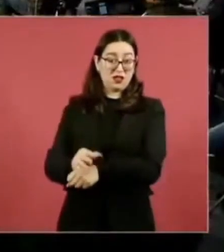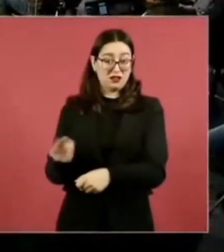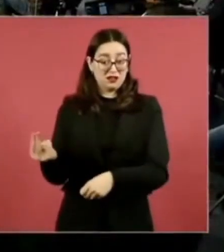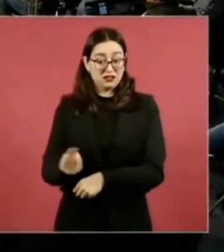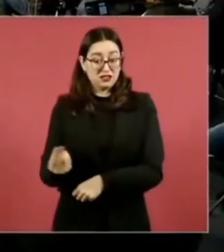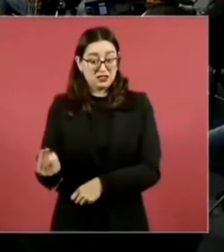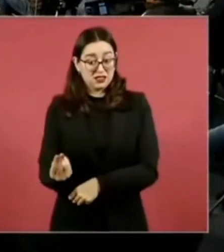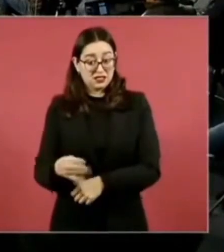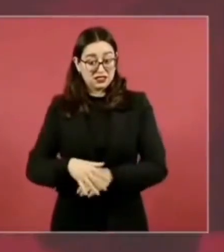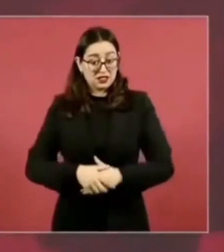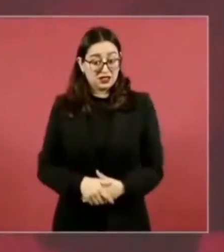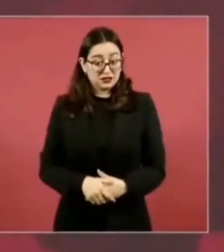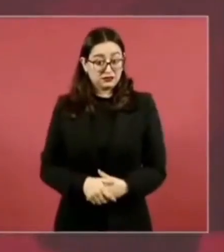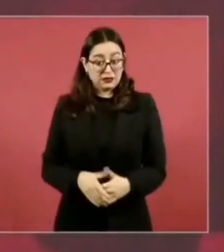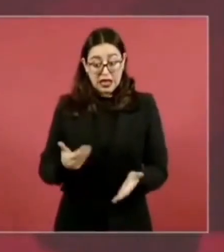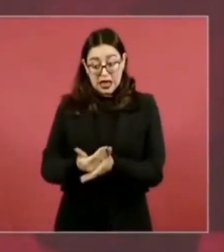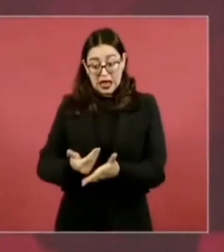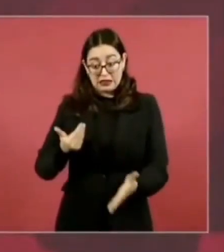Todo lo preventivo.